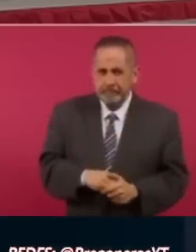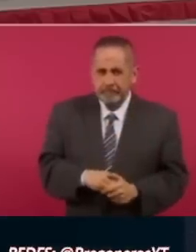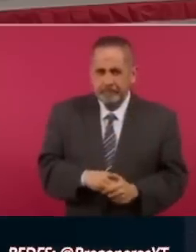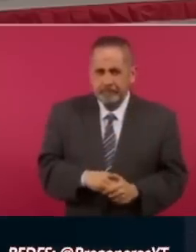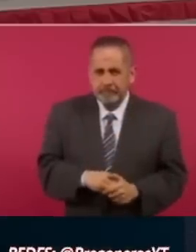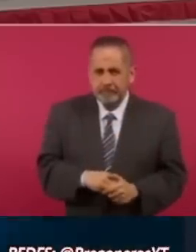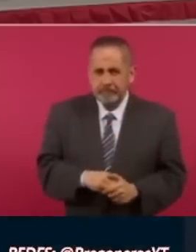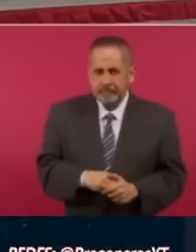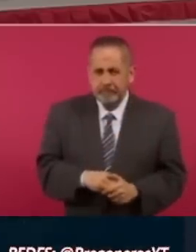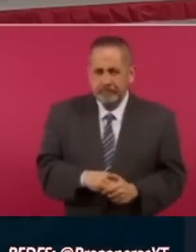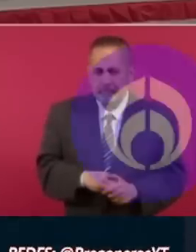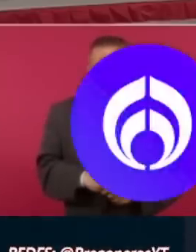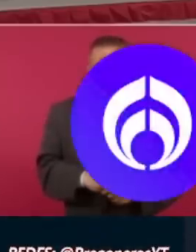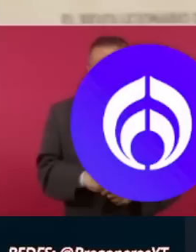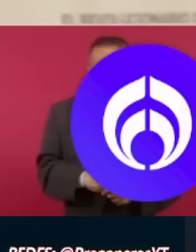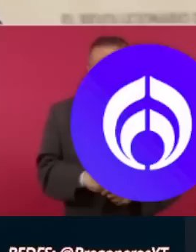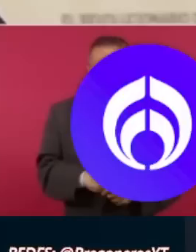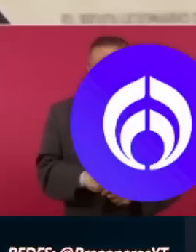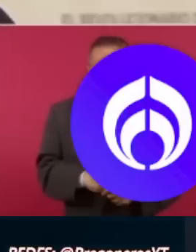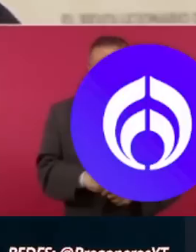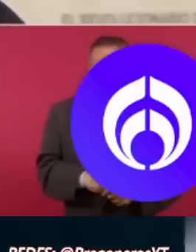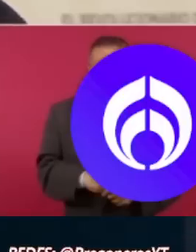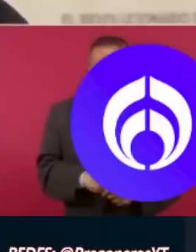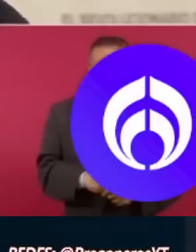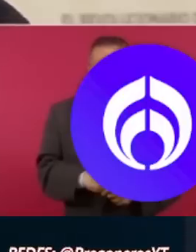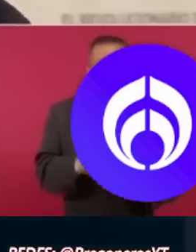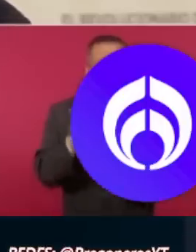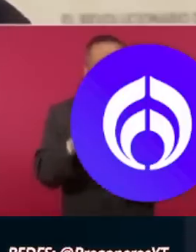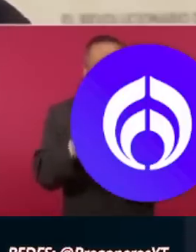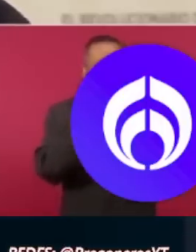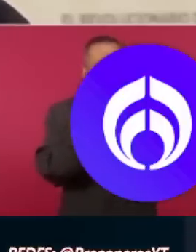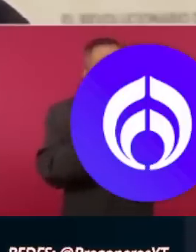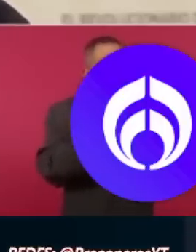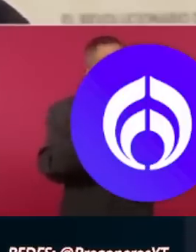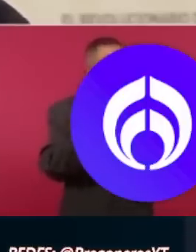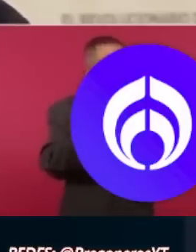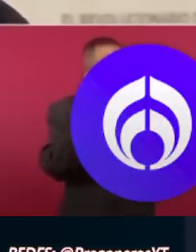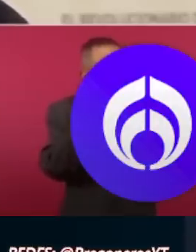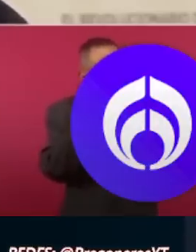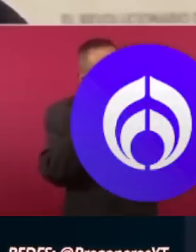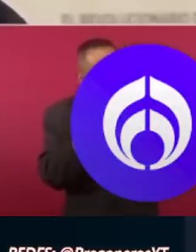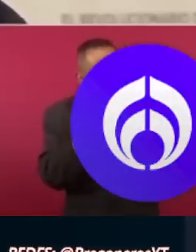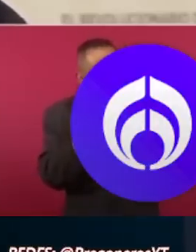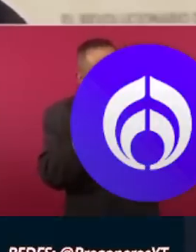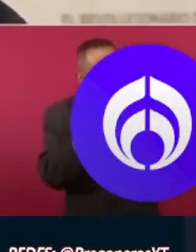este timbiriche de empresas y personas?